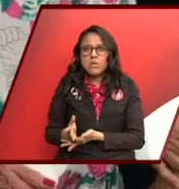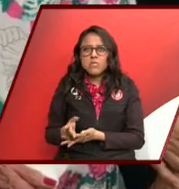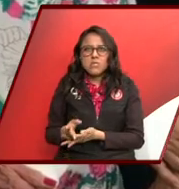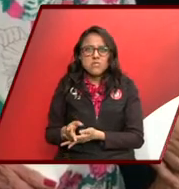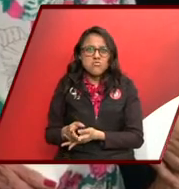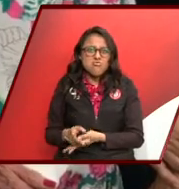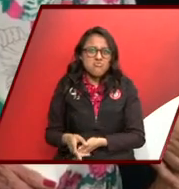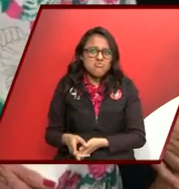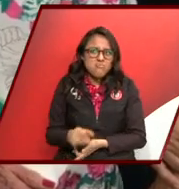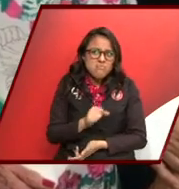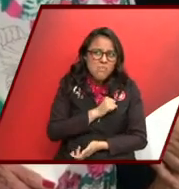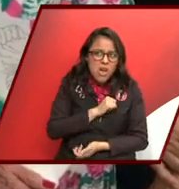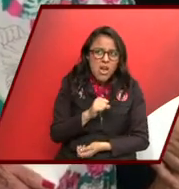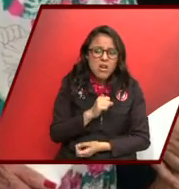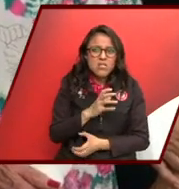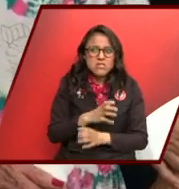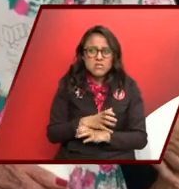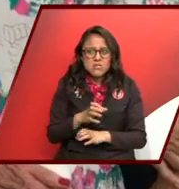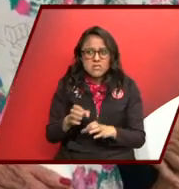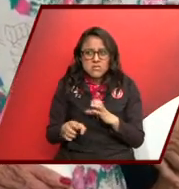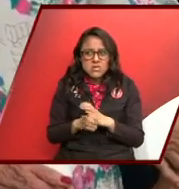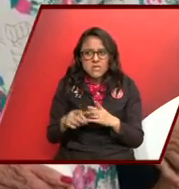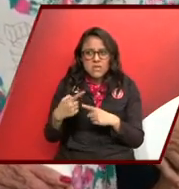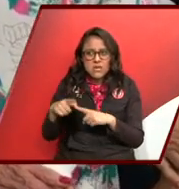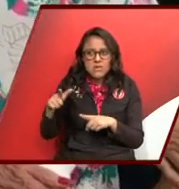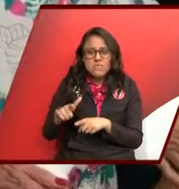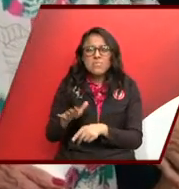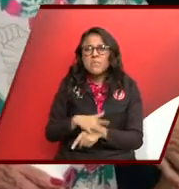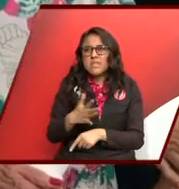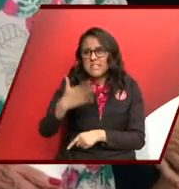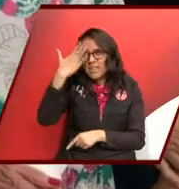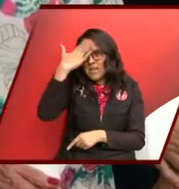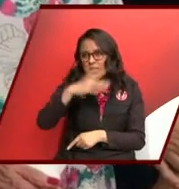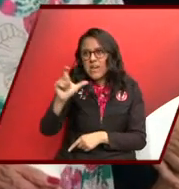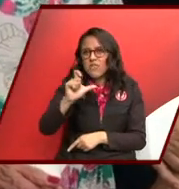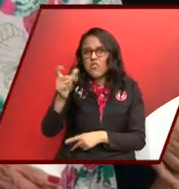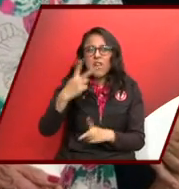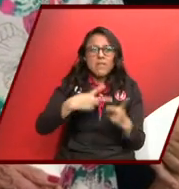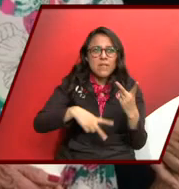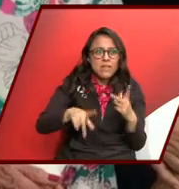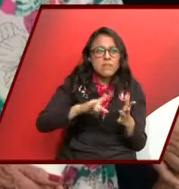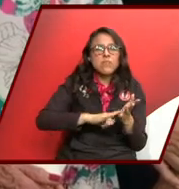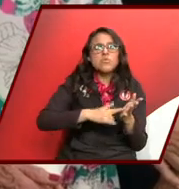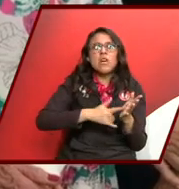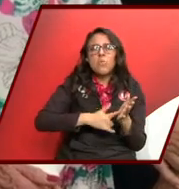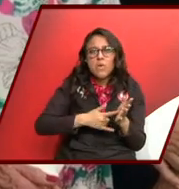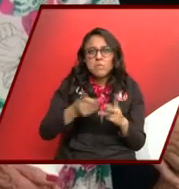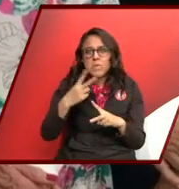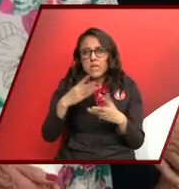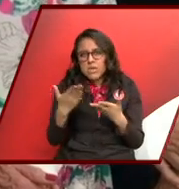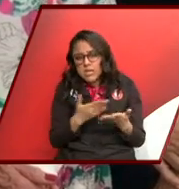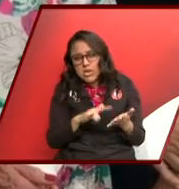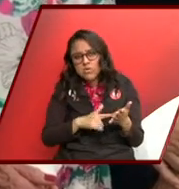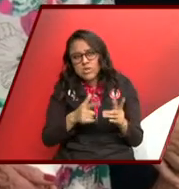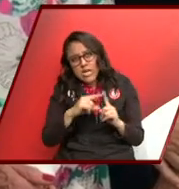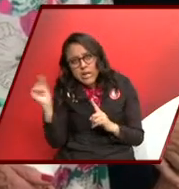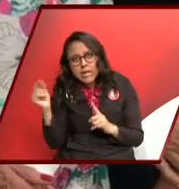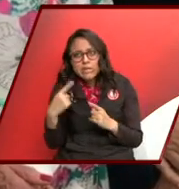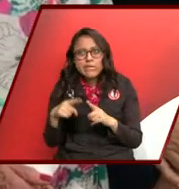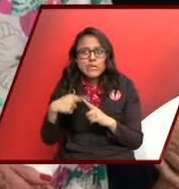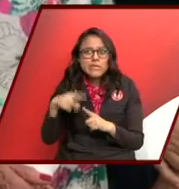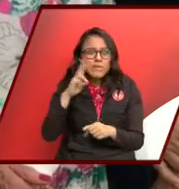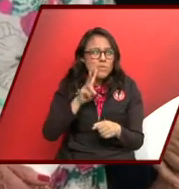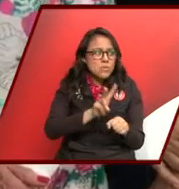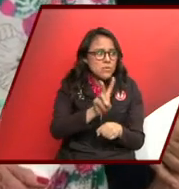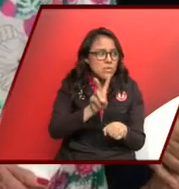hacer algo en algún punto de la ciudad, porque saben a qué horas llegamos, a qué horas entramos, etc. Los tienen bien checaditos y pues obviamente el